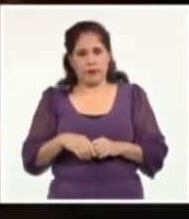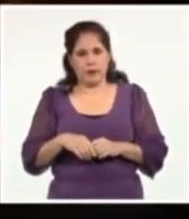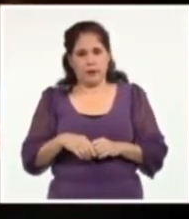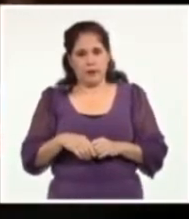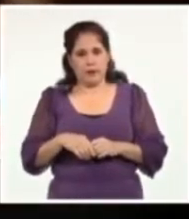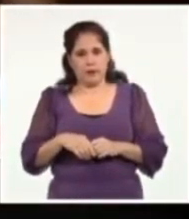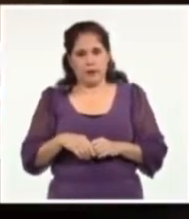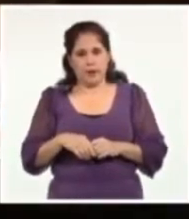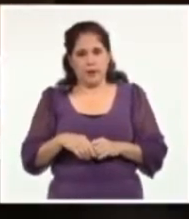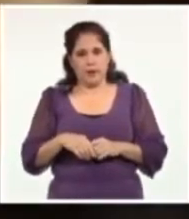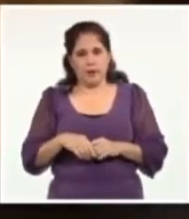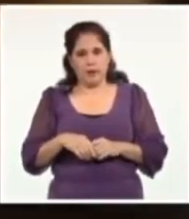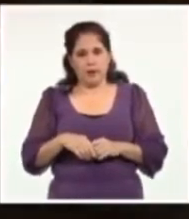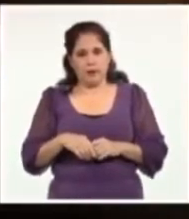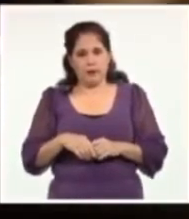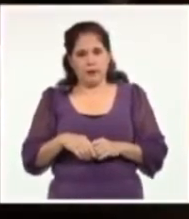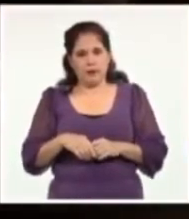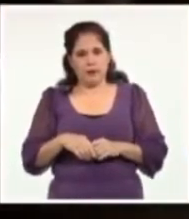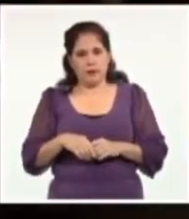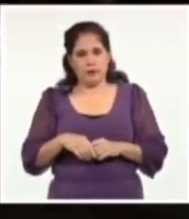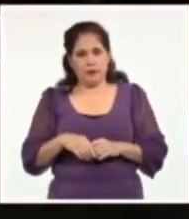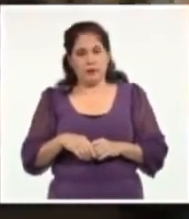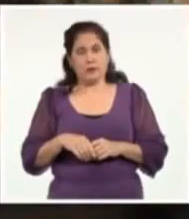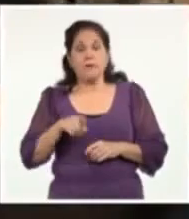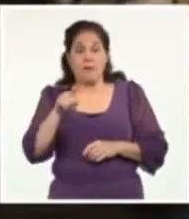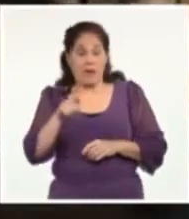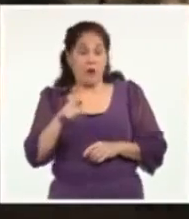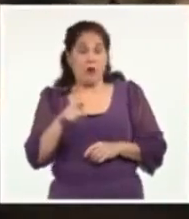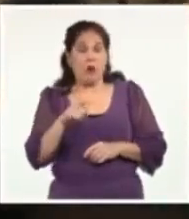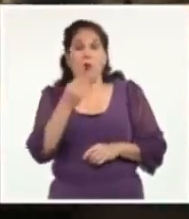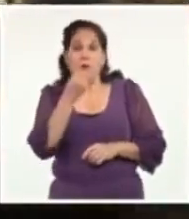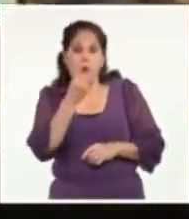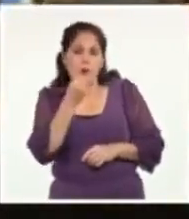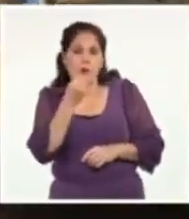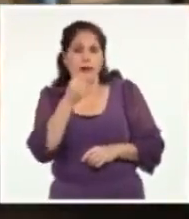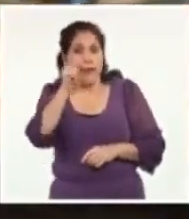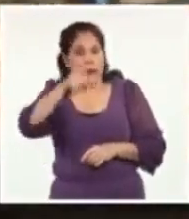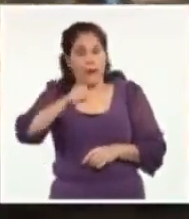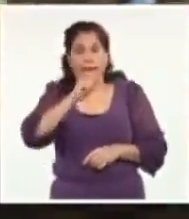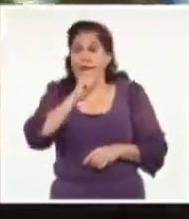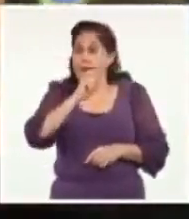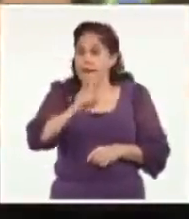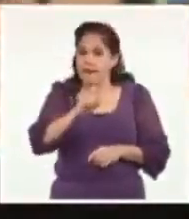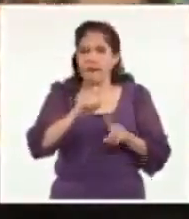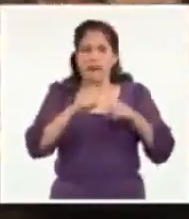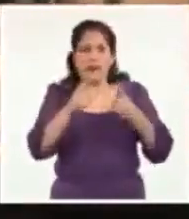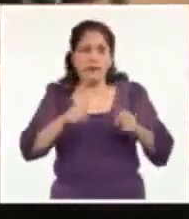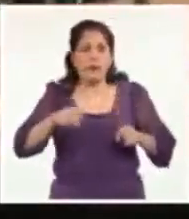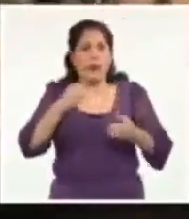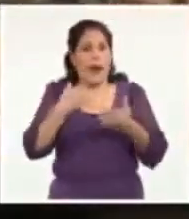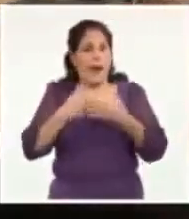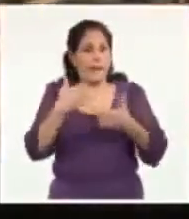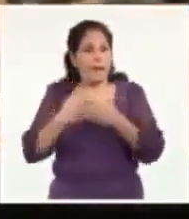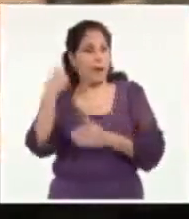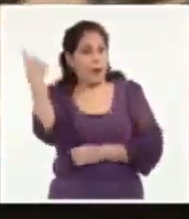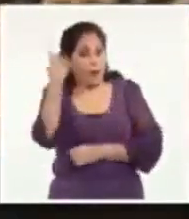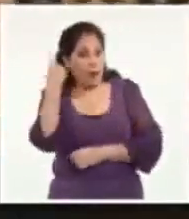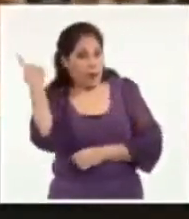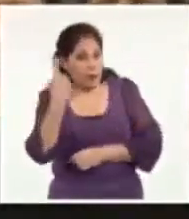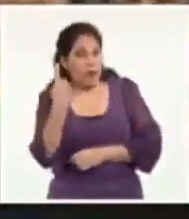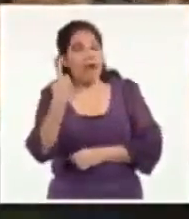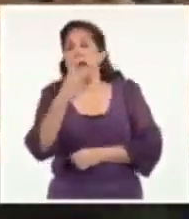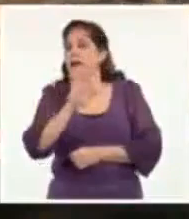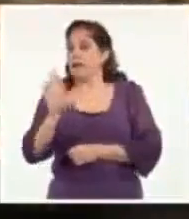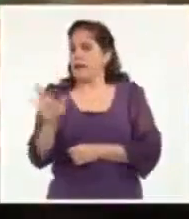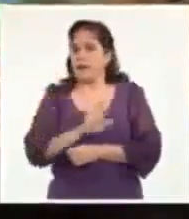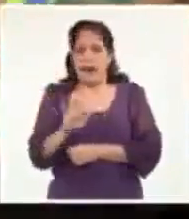empresarios nacionales. Ese desafío es el siguiente: que el empresariado nacional tire de una vez por todas